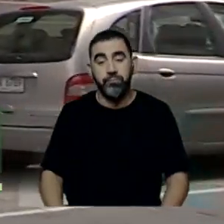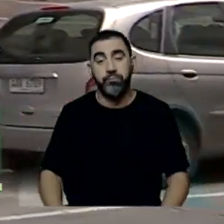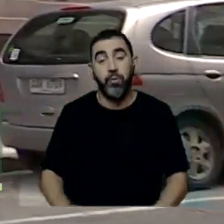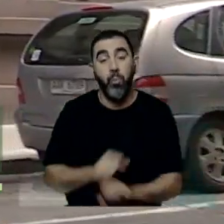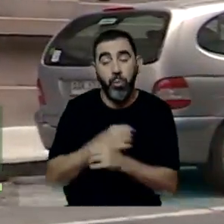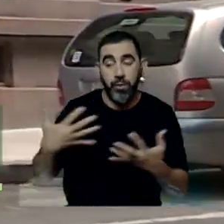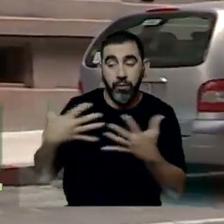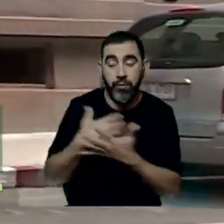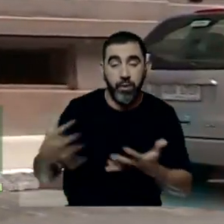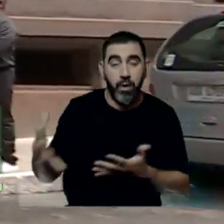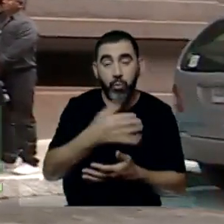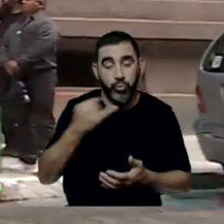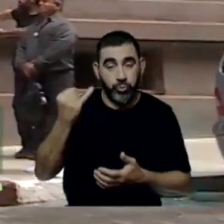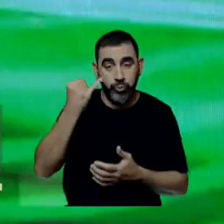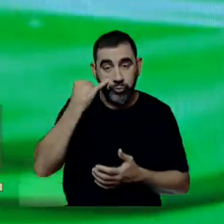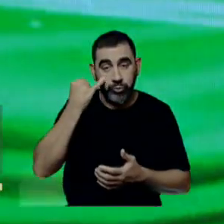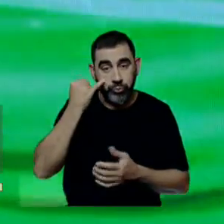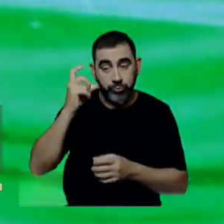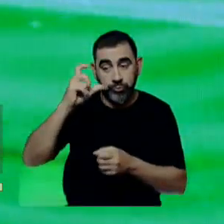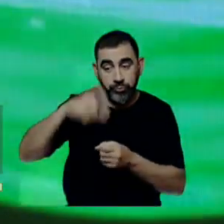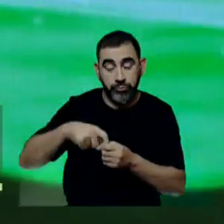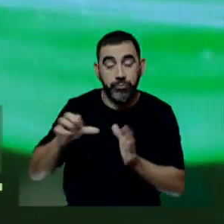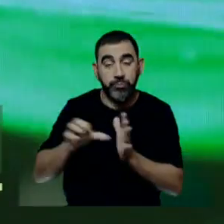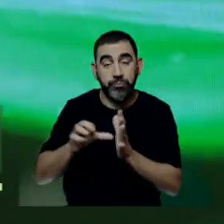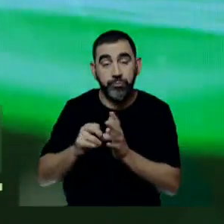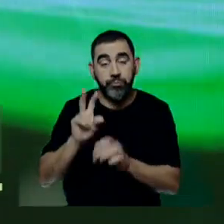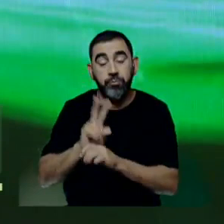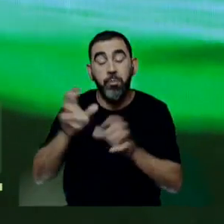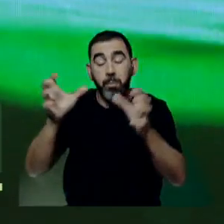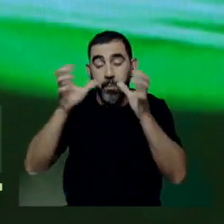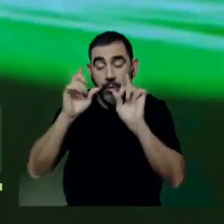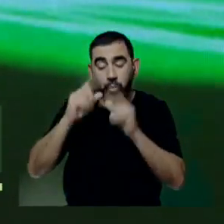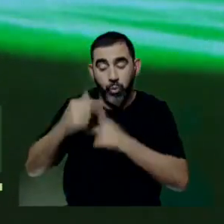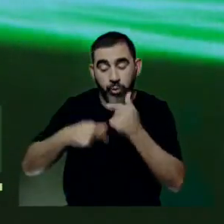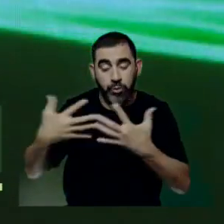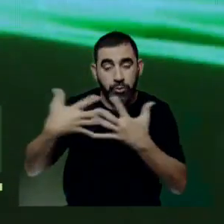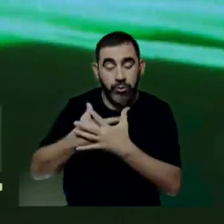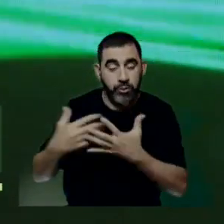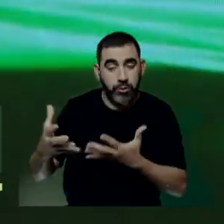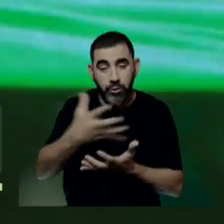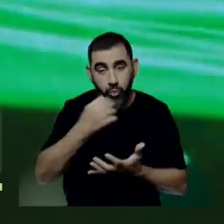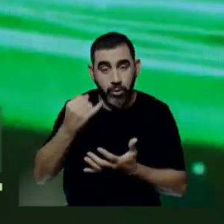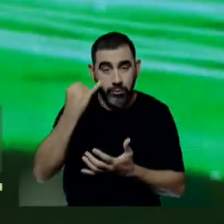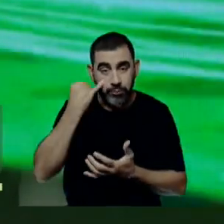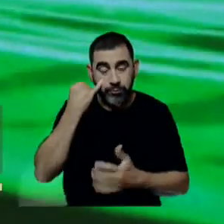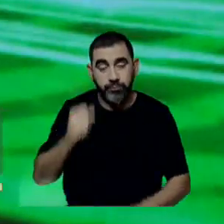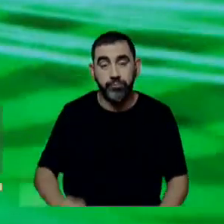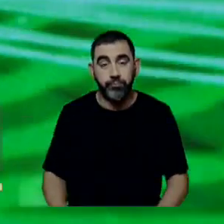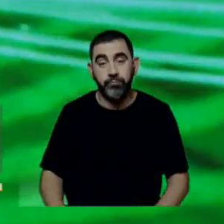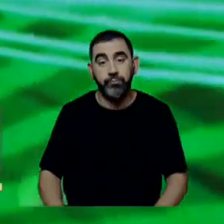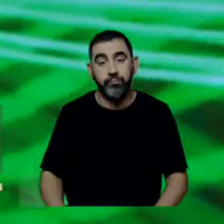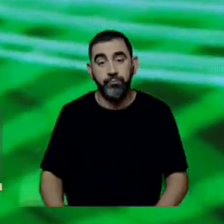víctima de explotación sexual, una vez que ingresan al sistema de protección también tienen riesgo de seguir siendo víctima de explotación sexual. Y una cosa que me